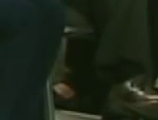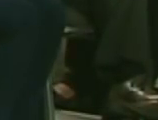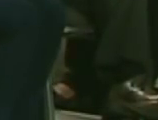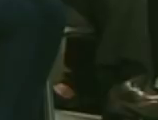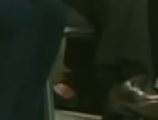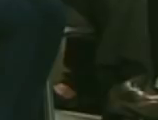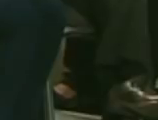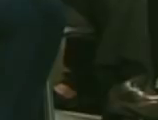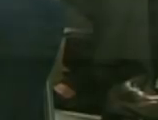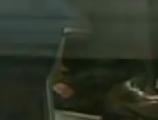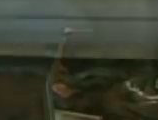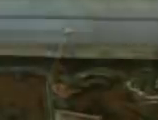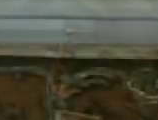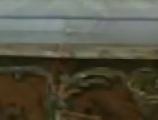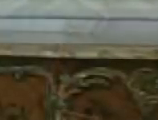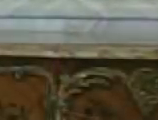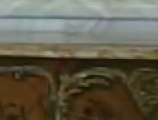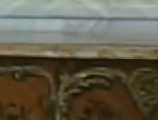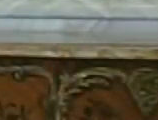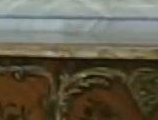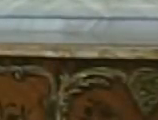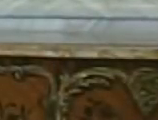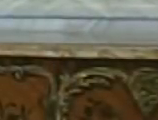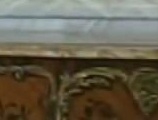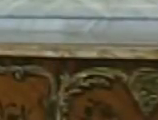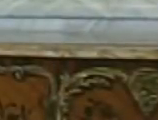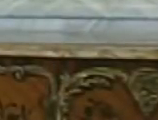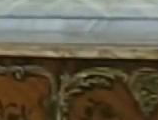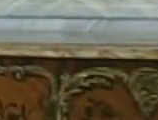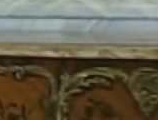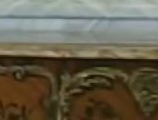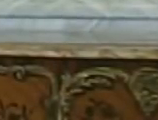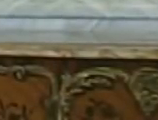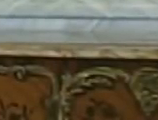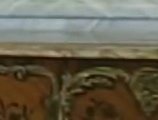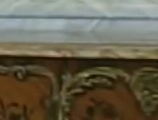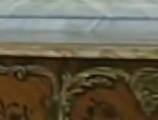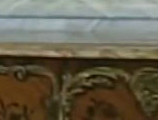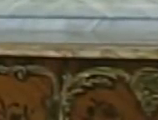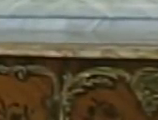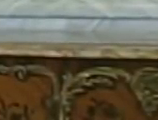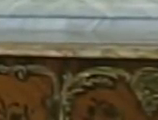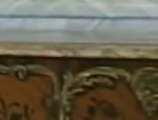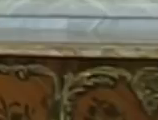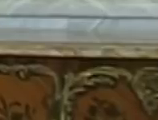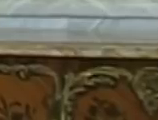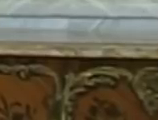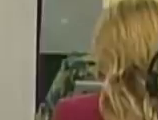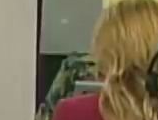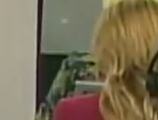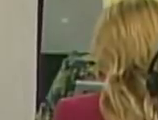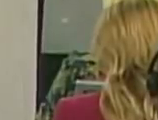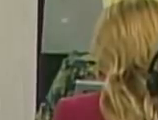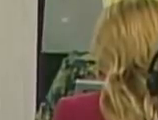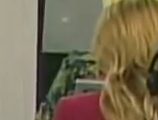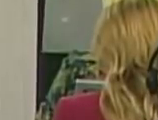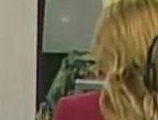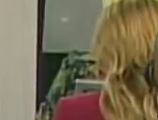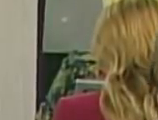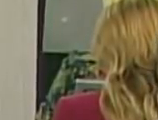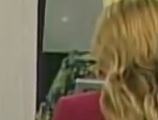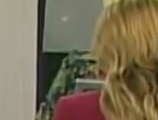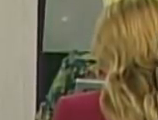Vale. Sayın Devlet Başkanı, estimado señor presidente, değerli dostum Maduro, mi querido